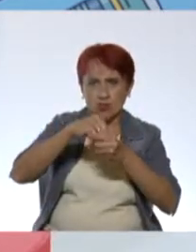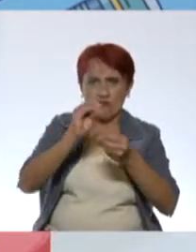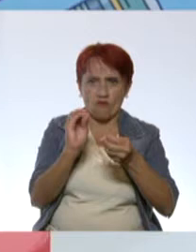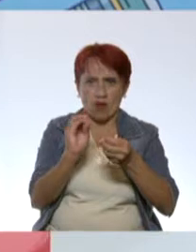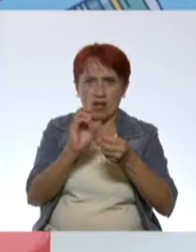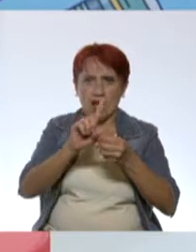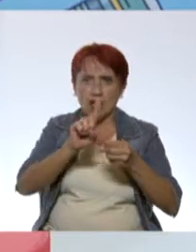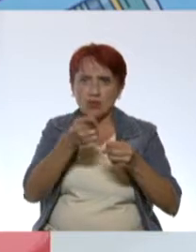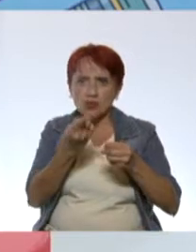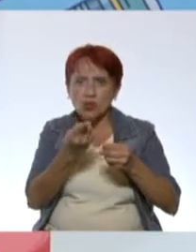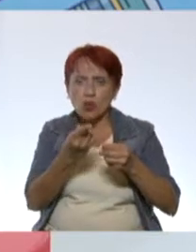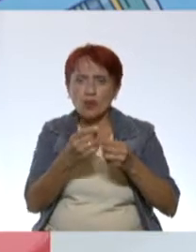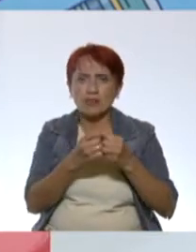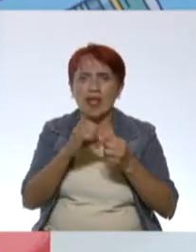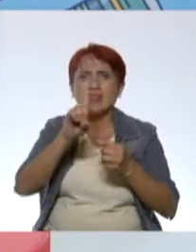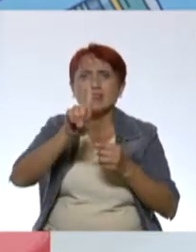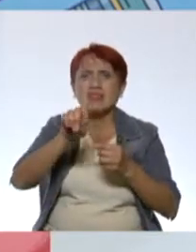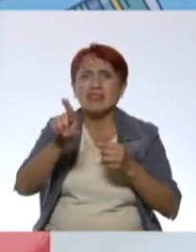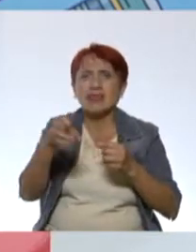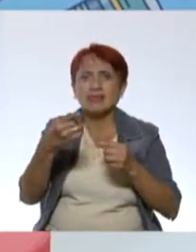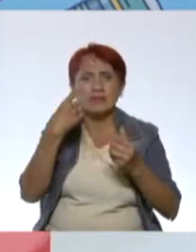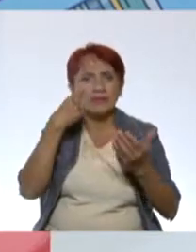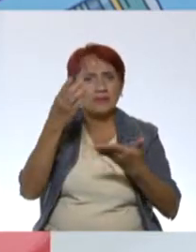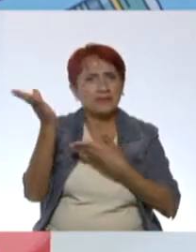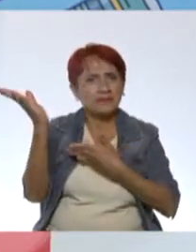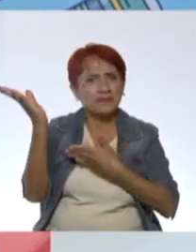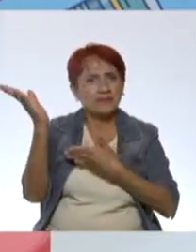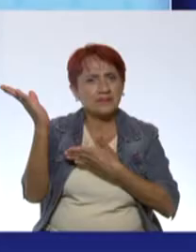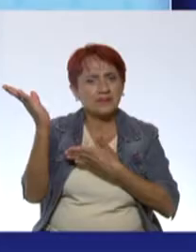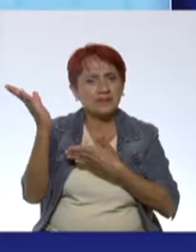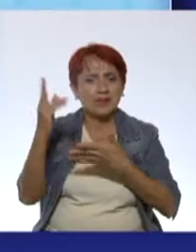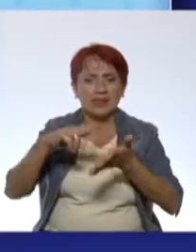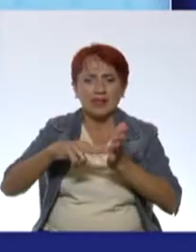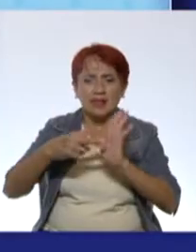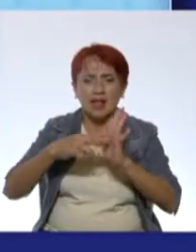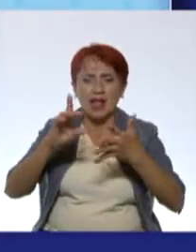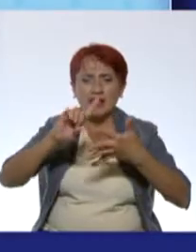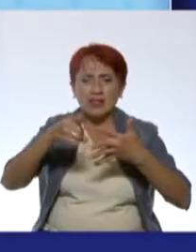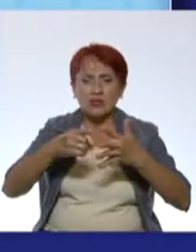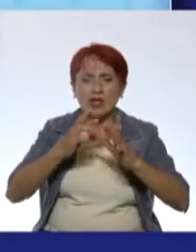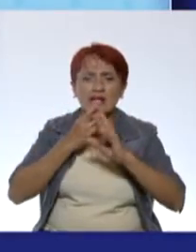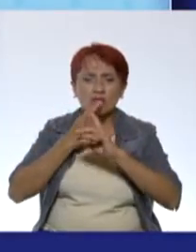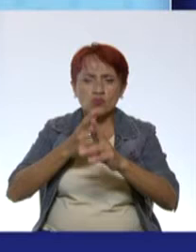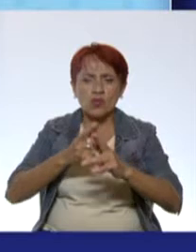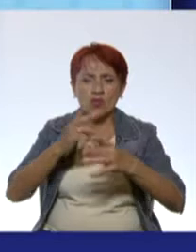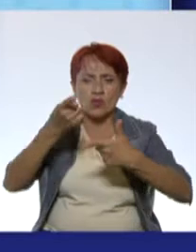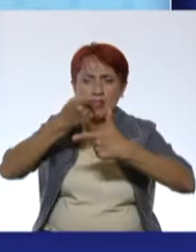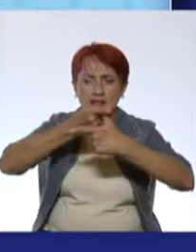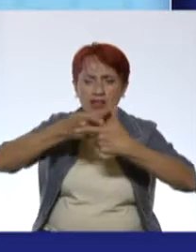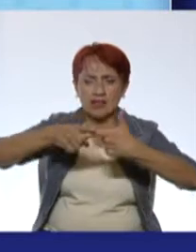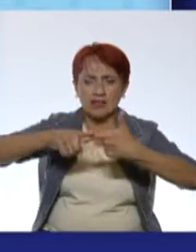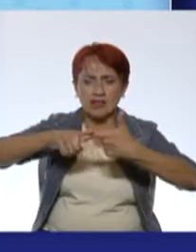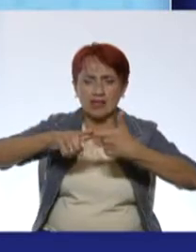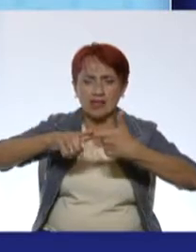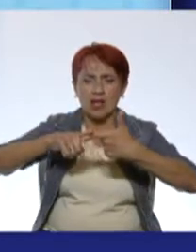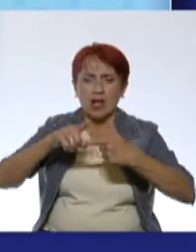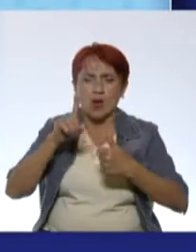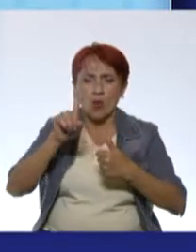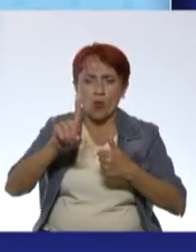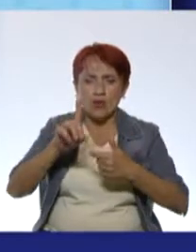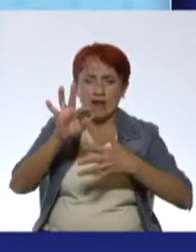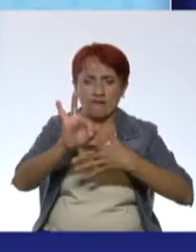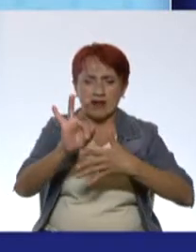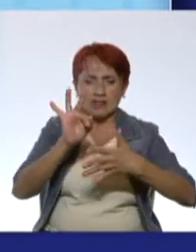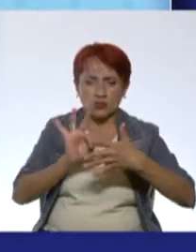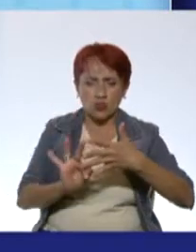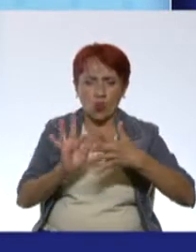de esa expresión. Les presentamos la siguiente lámina. Las expresiones decimales es el resultado que se obtiene al